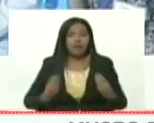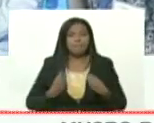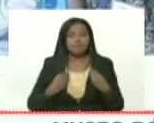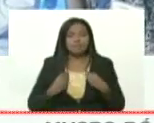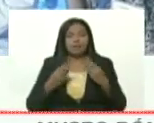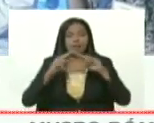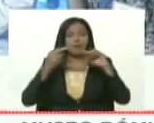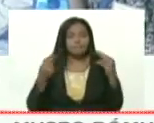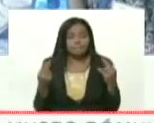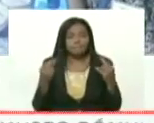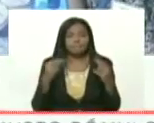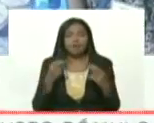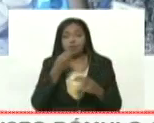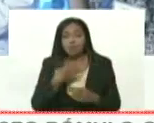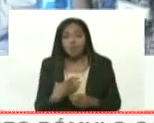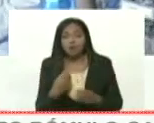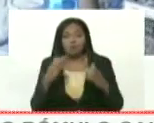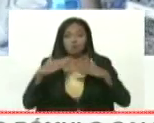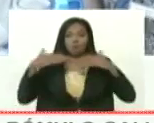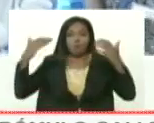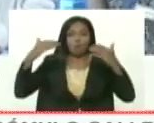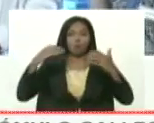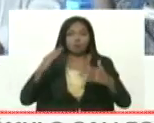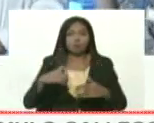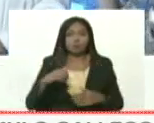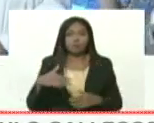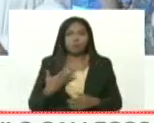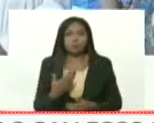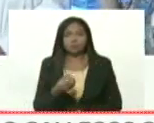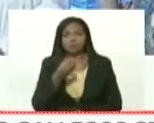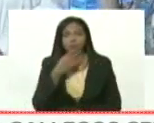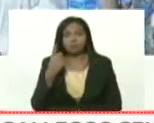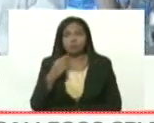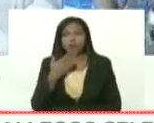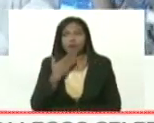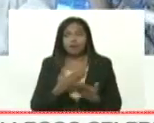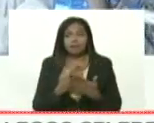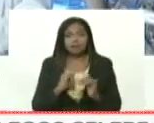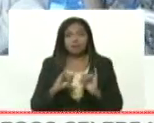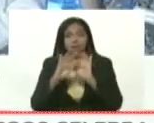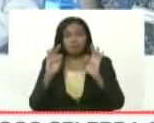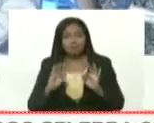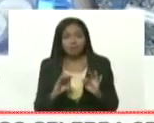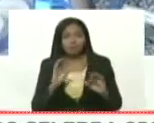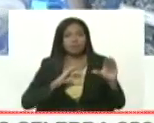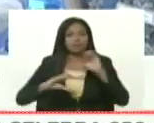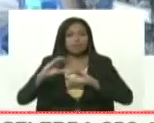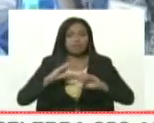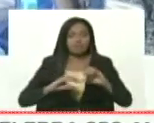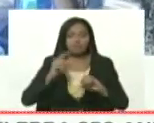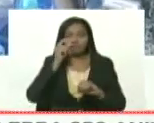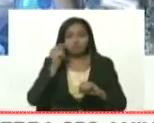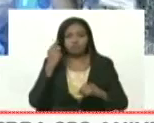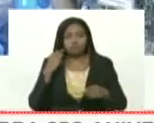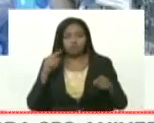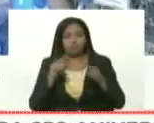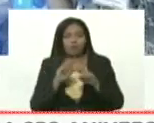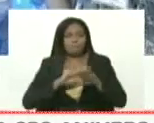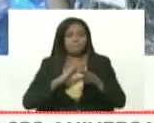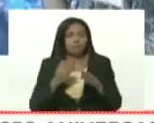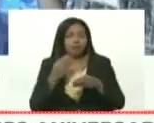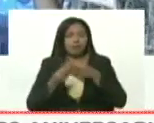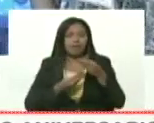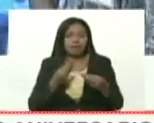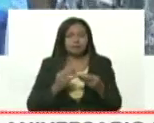la paz, para lo bueno, para lo grande. Bueno, lo que tengo que es darle las gracias a ustedes, científicos y científicas, por